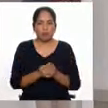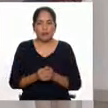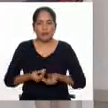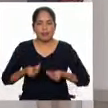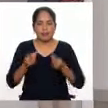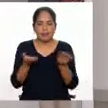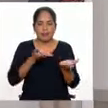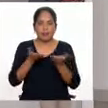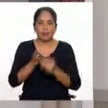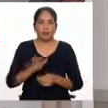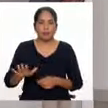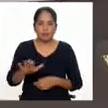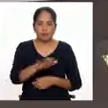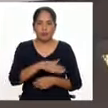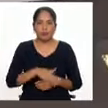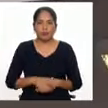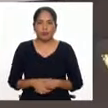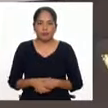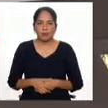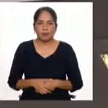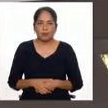de la población.